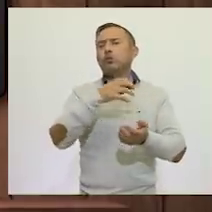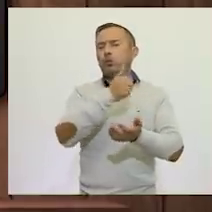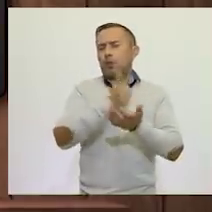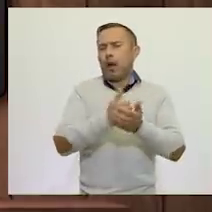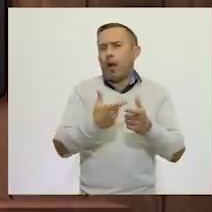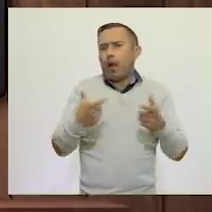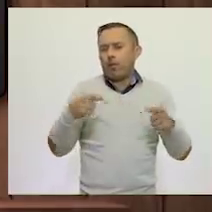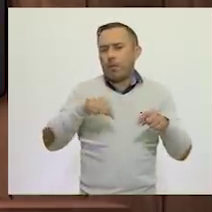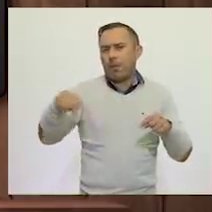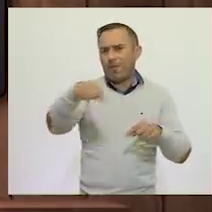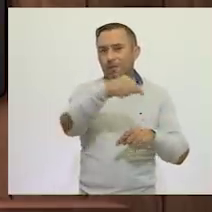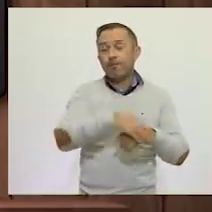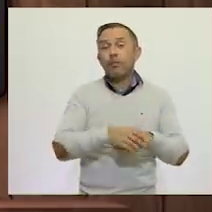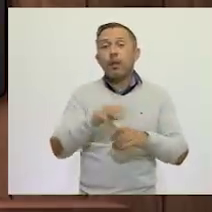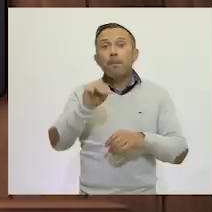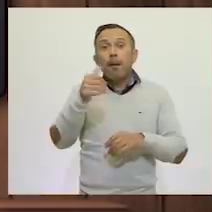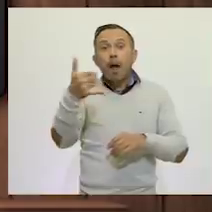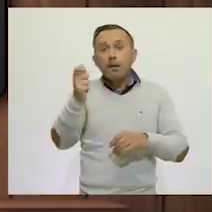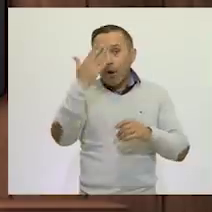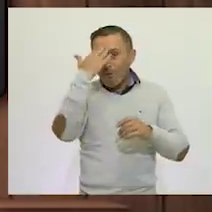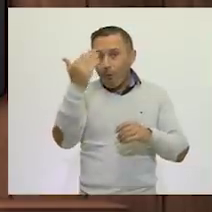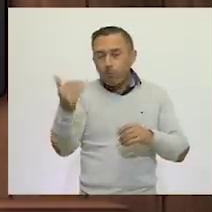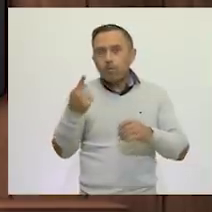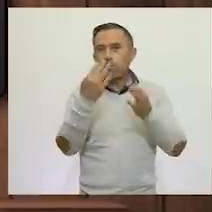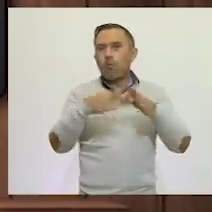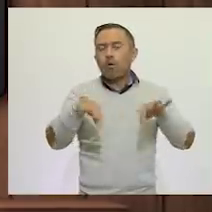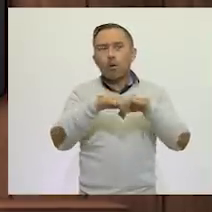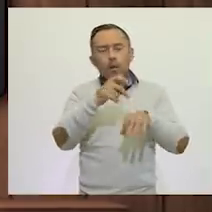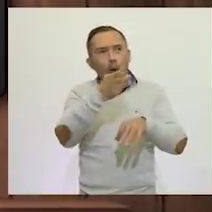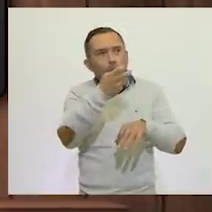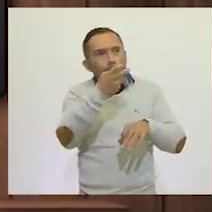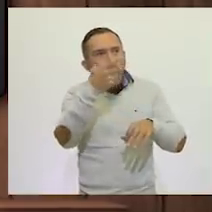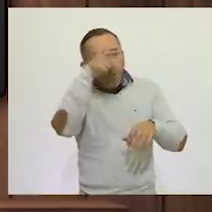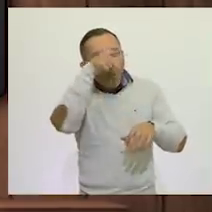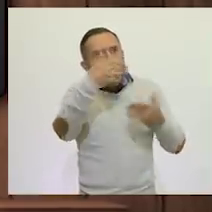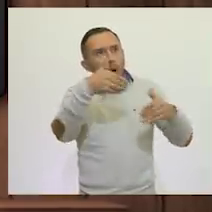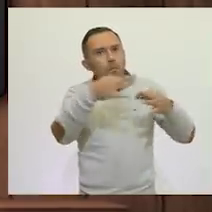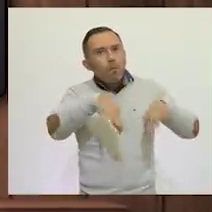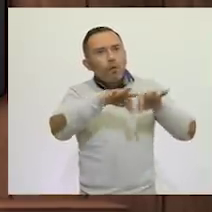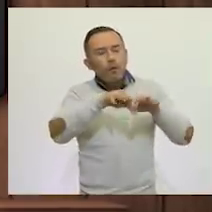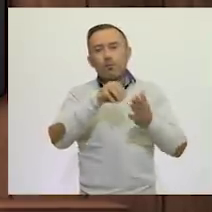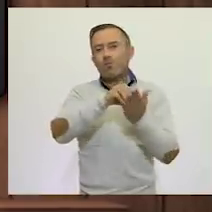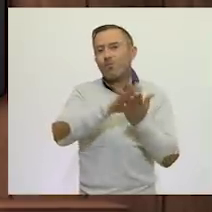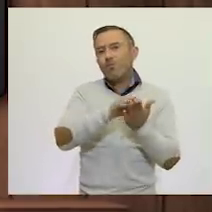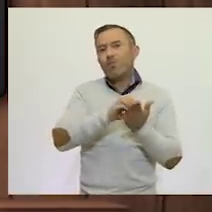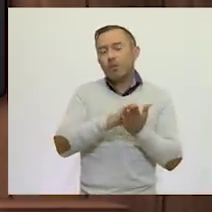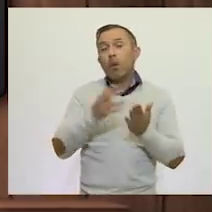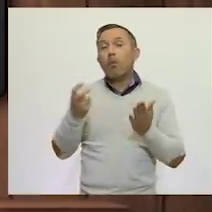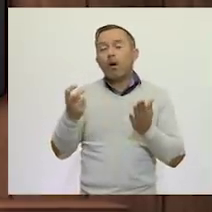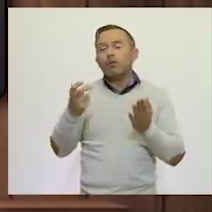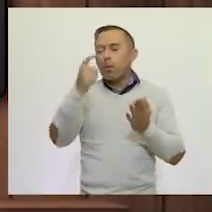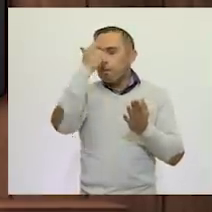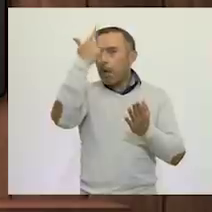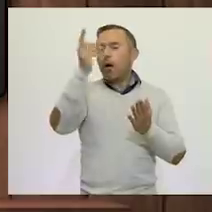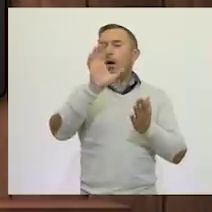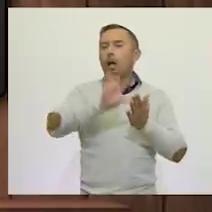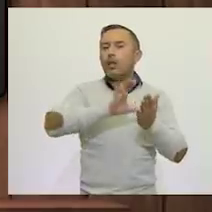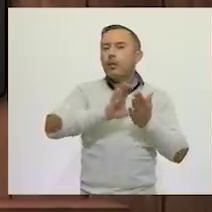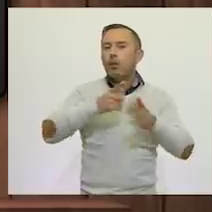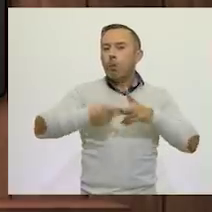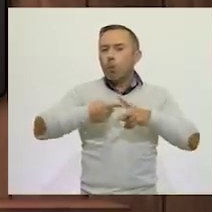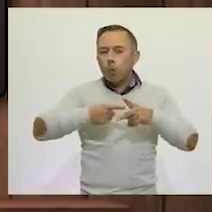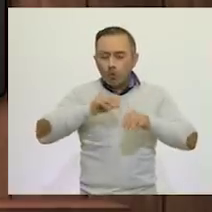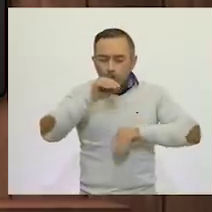era muy importante registrar los acontecimientos relevantes. Por eso desarrollaron sistemas matemáticos y calendáricos muy precisos.